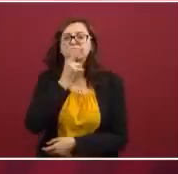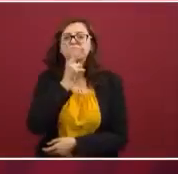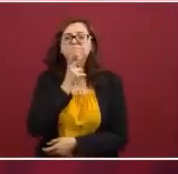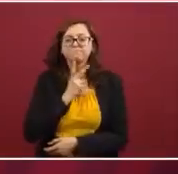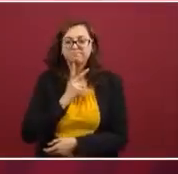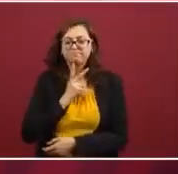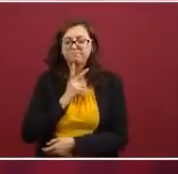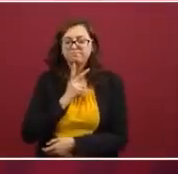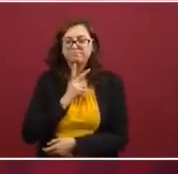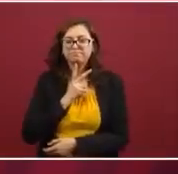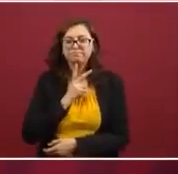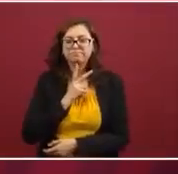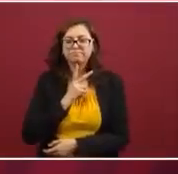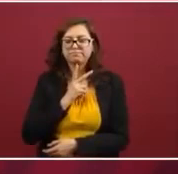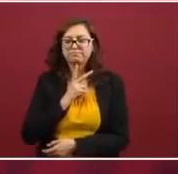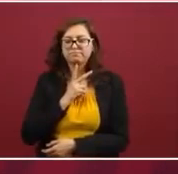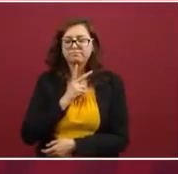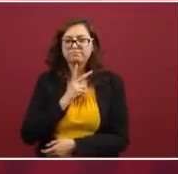ser